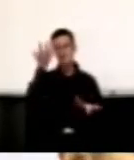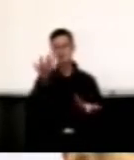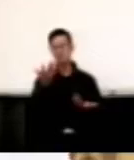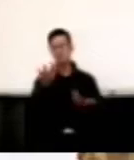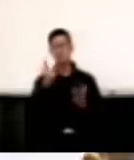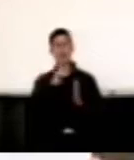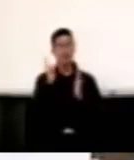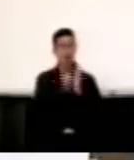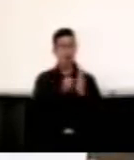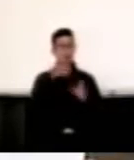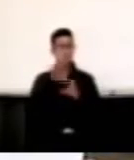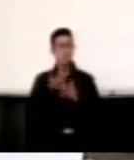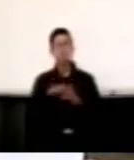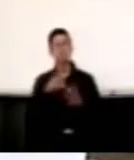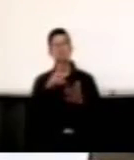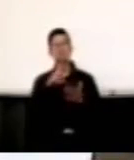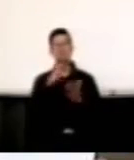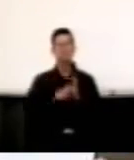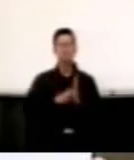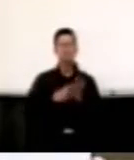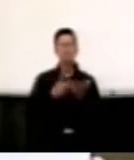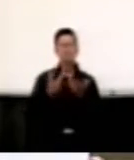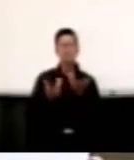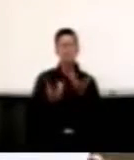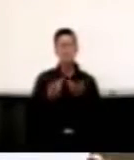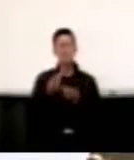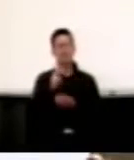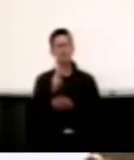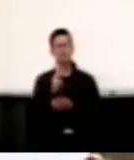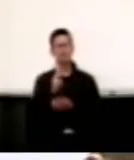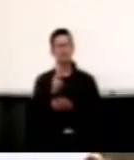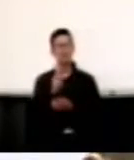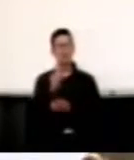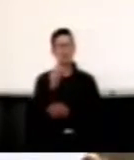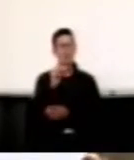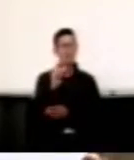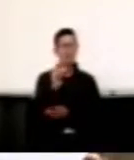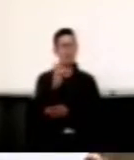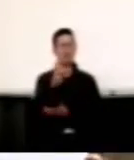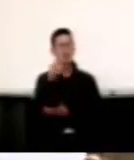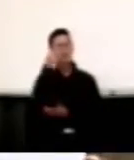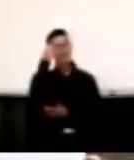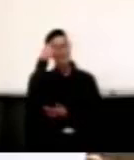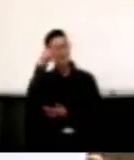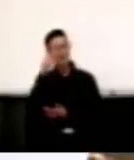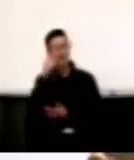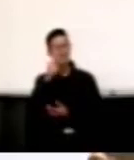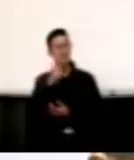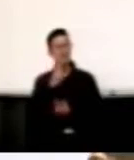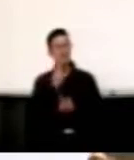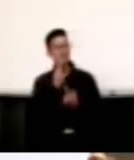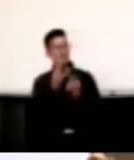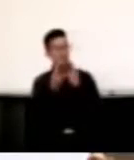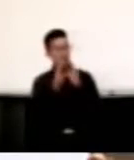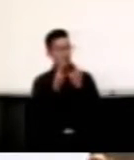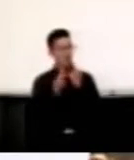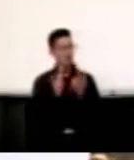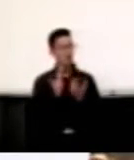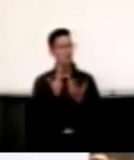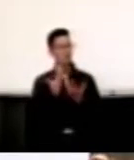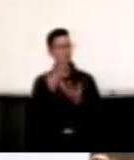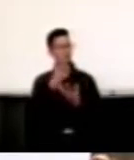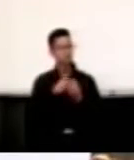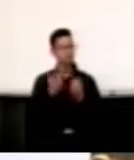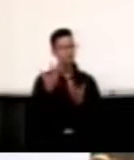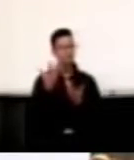implicar, pero nos hemos detenido muy poco a hablar, dialogar, discutir sobre el sistema de